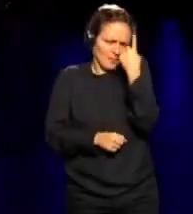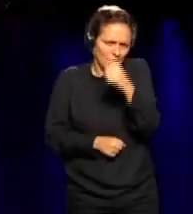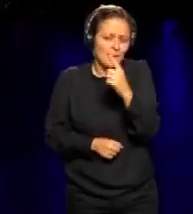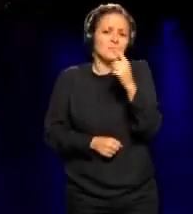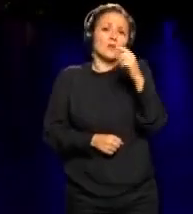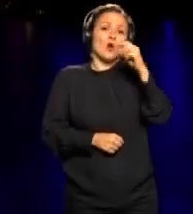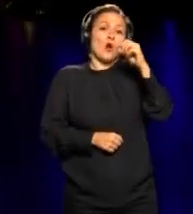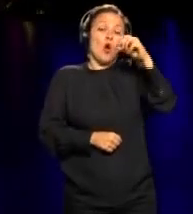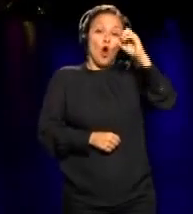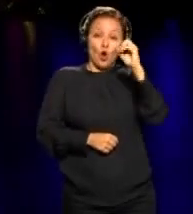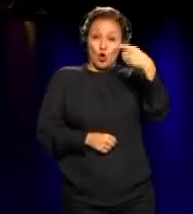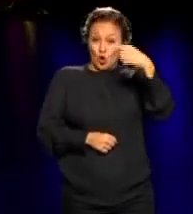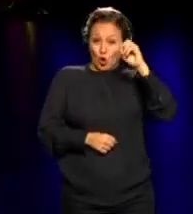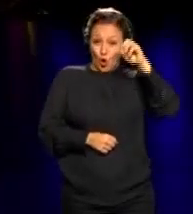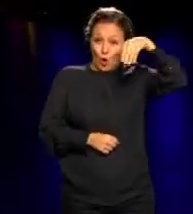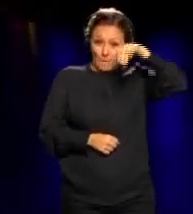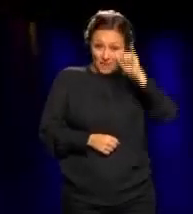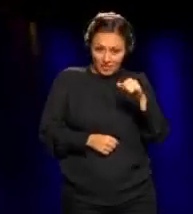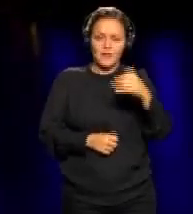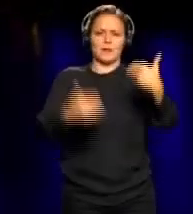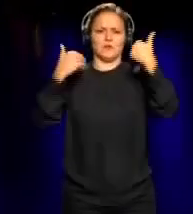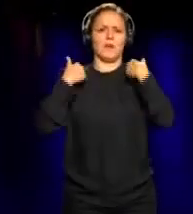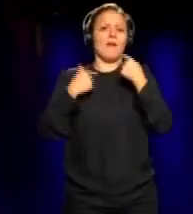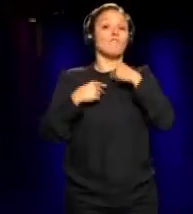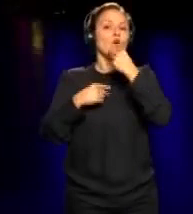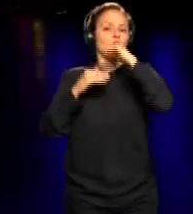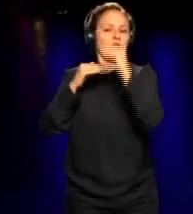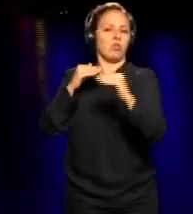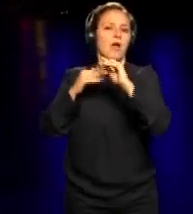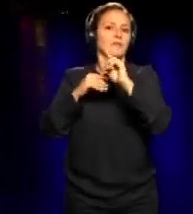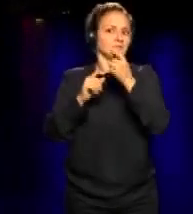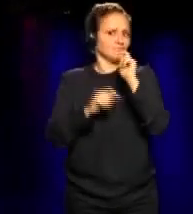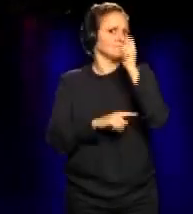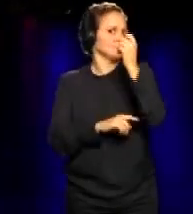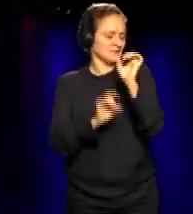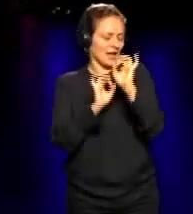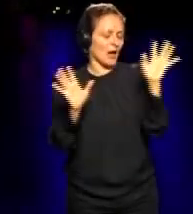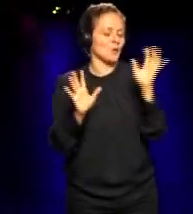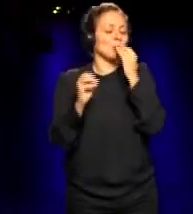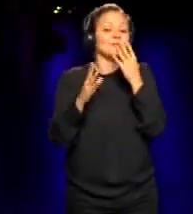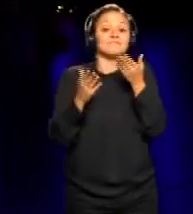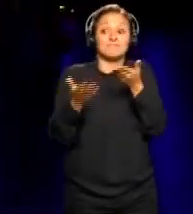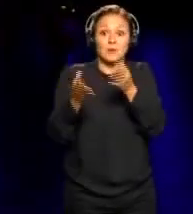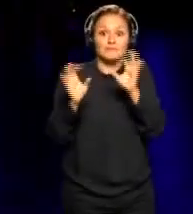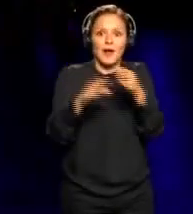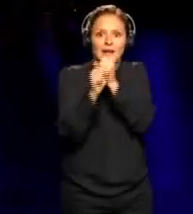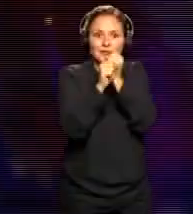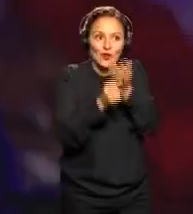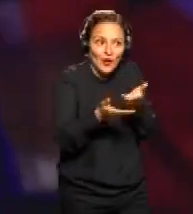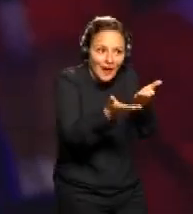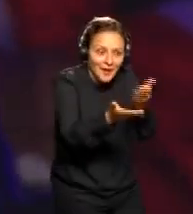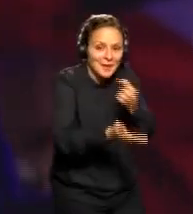es el que se encarga de afinarlo y desde luego lo consigue y con creces. Buenas noches, Santa Cruz. La sonora.